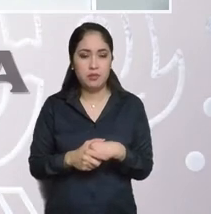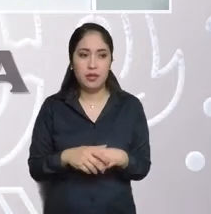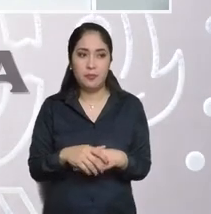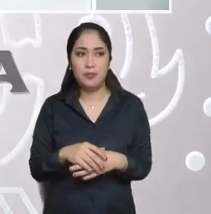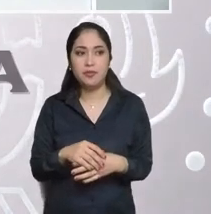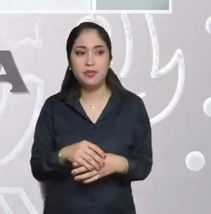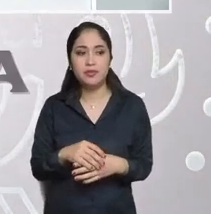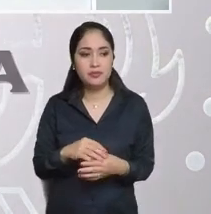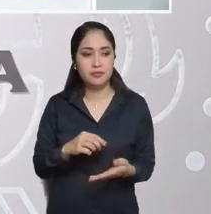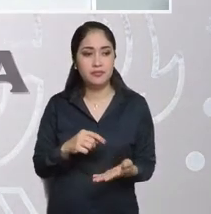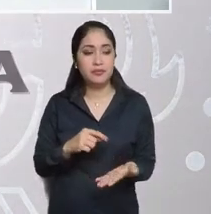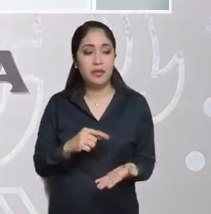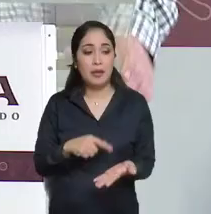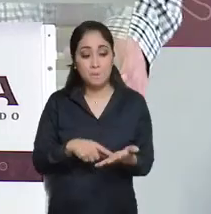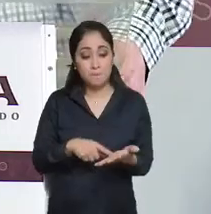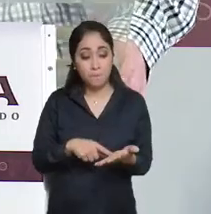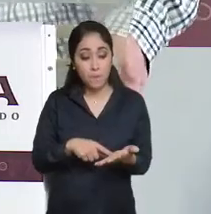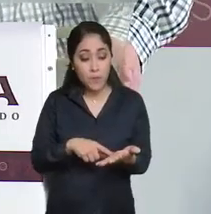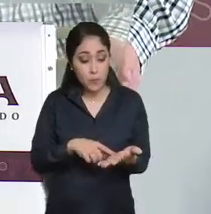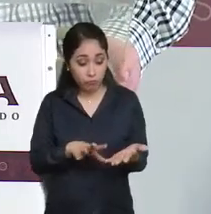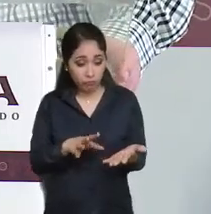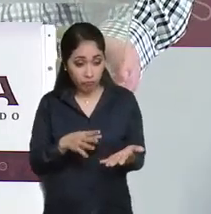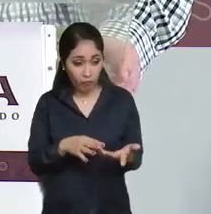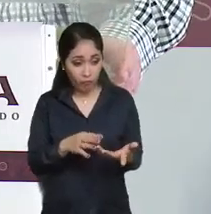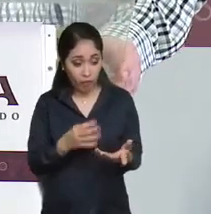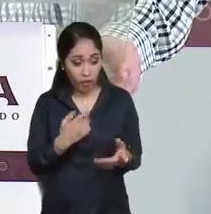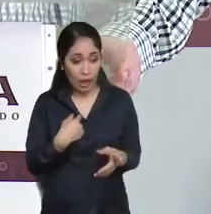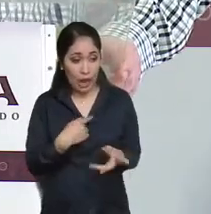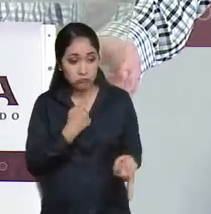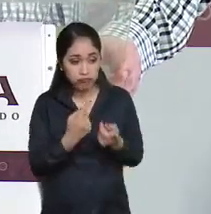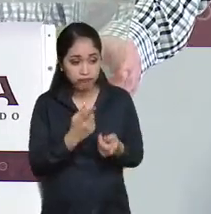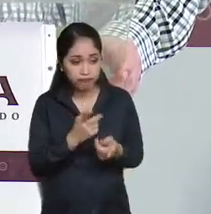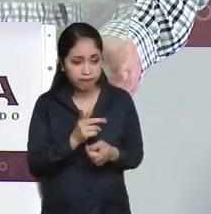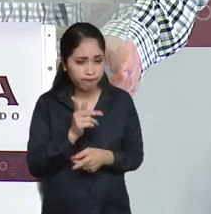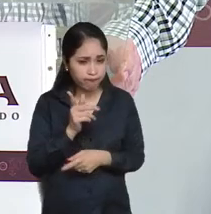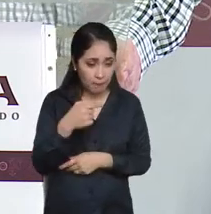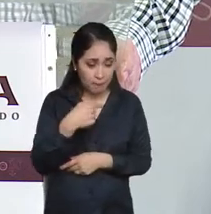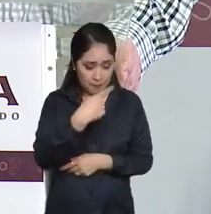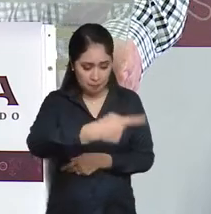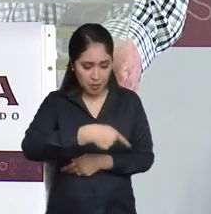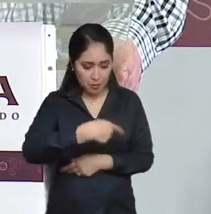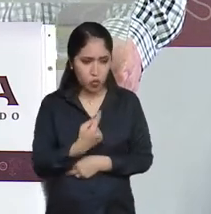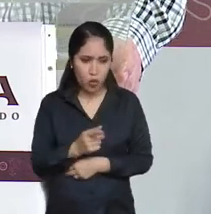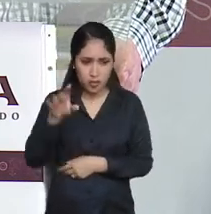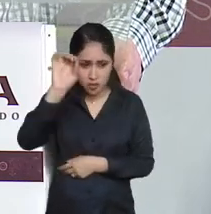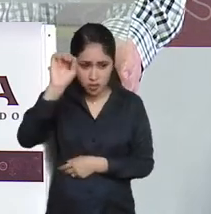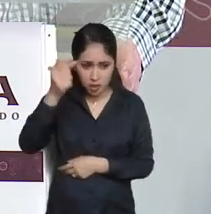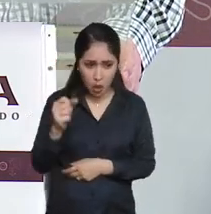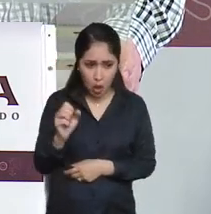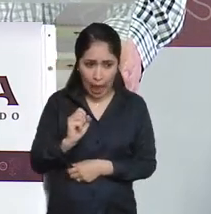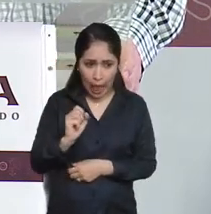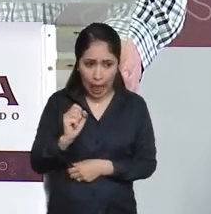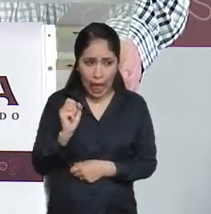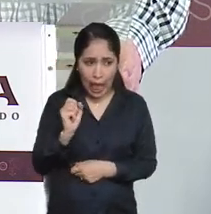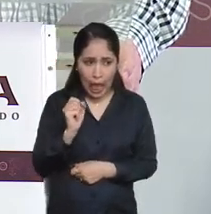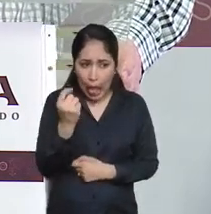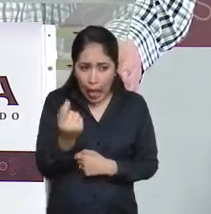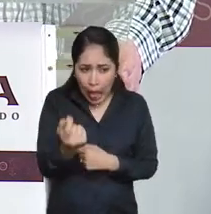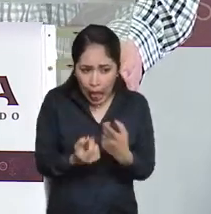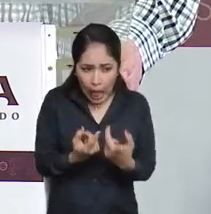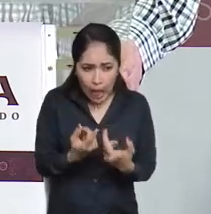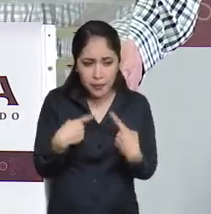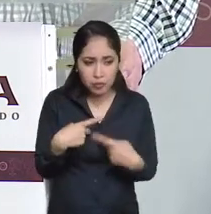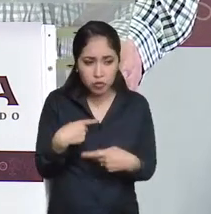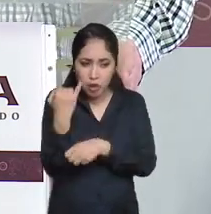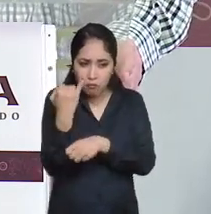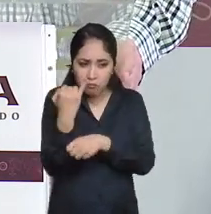pregunto, ¿hay alguien que estén investigando en Sinaloa? Y me dijo, a nadie. Había una persona de por